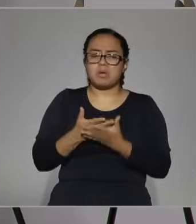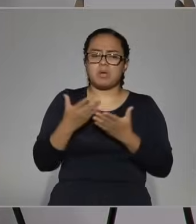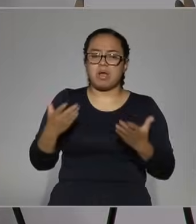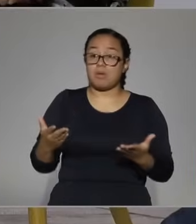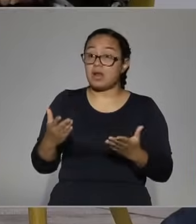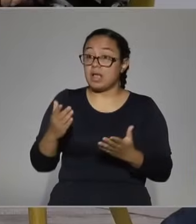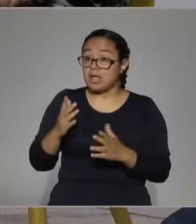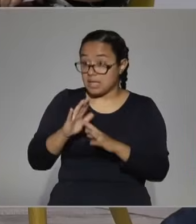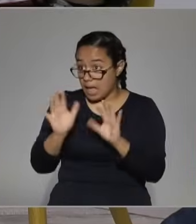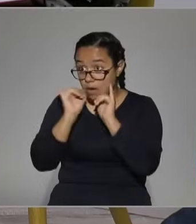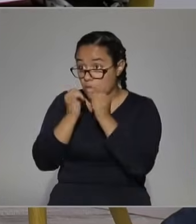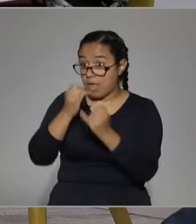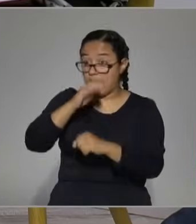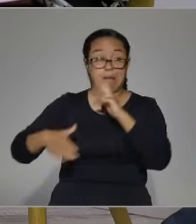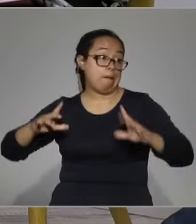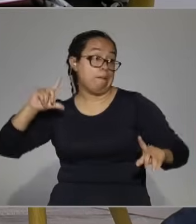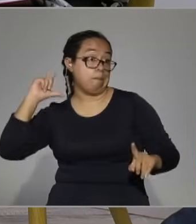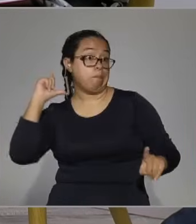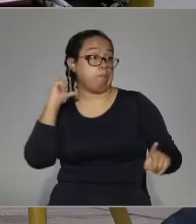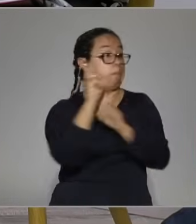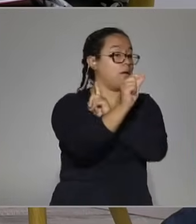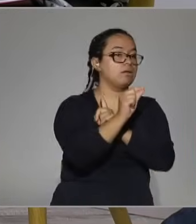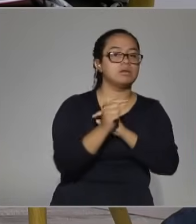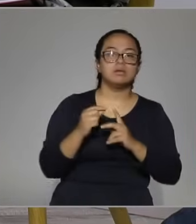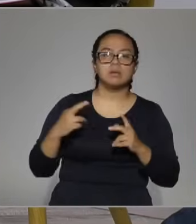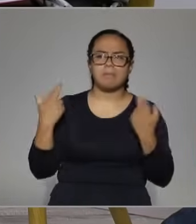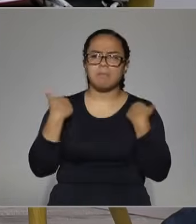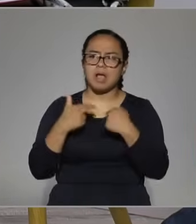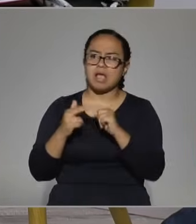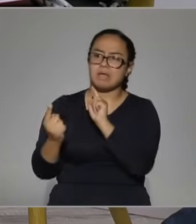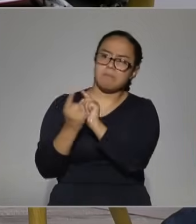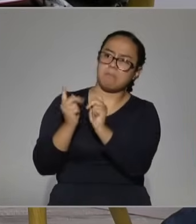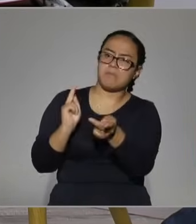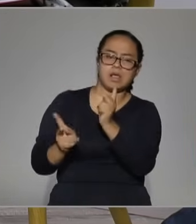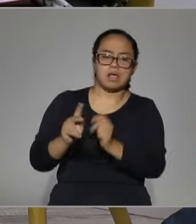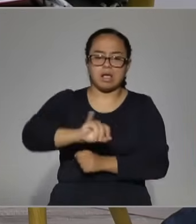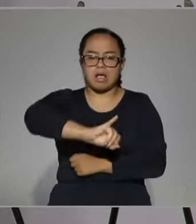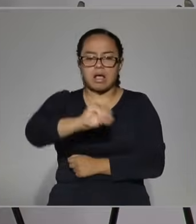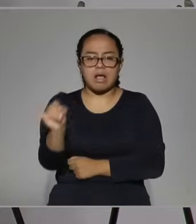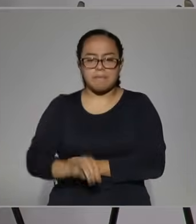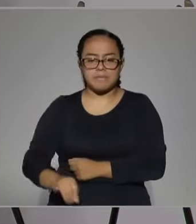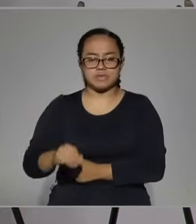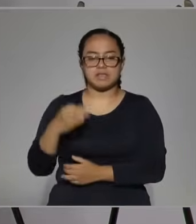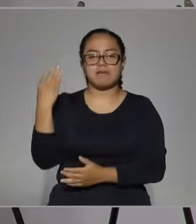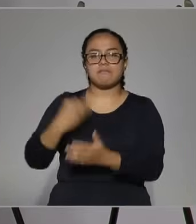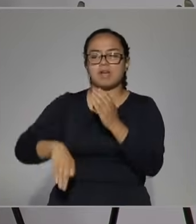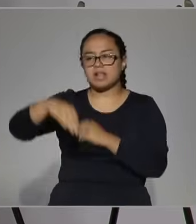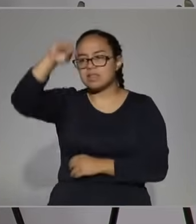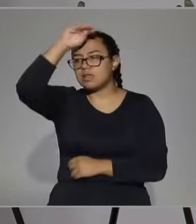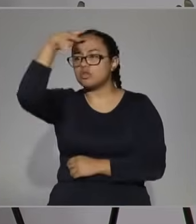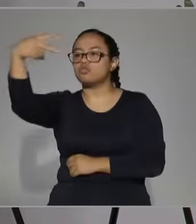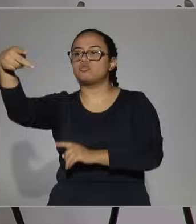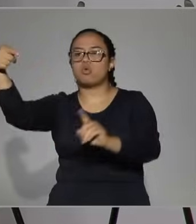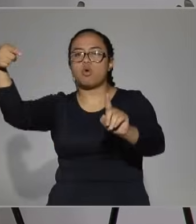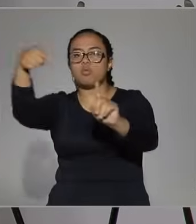marcas, listos fuera, y jamás entran en comunicación con la maestra, no tienen idea de cuál es el objetivo de ella,